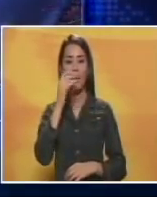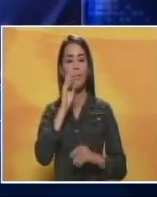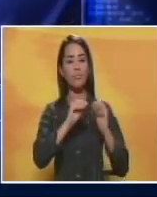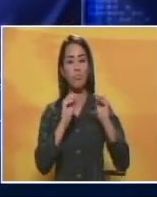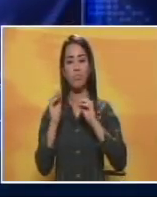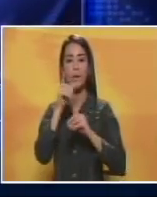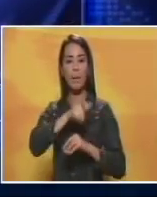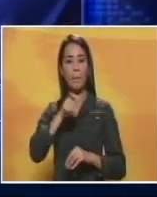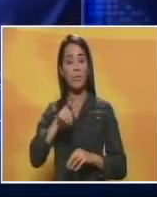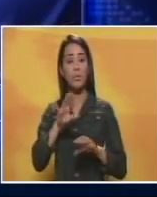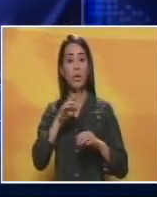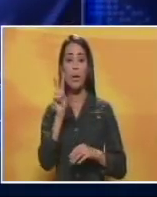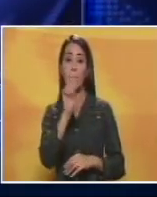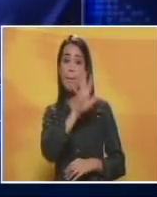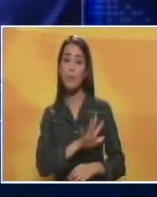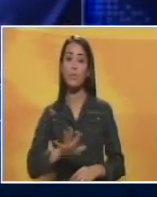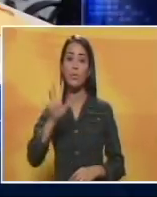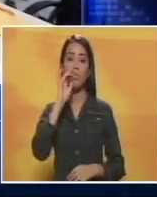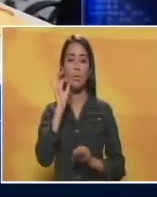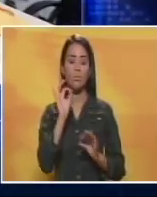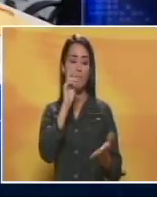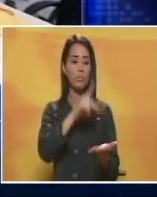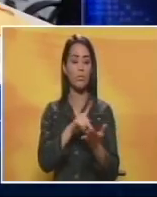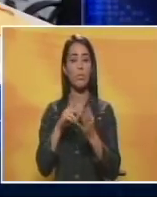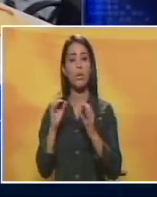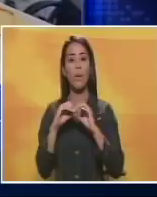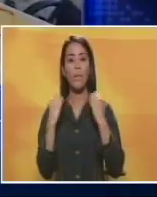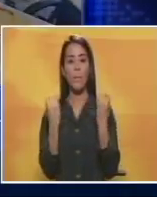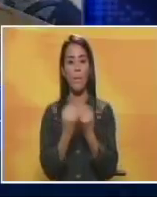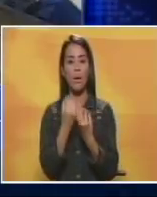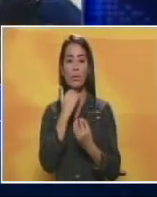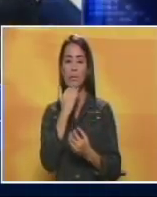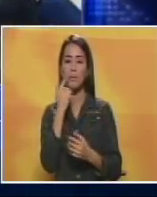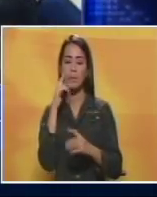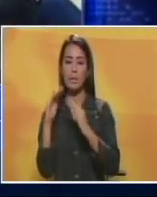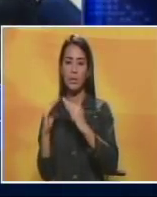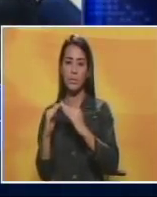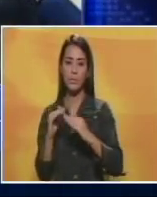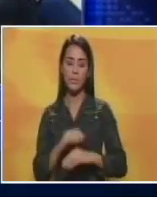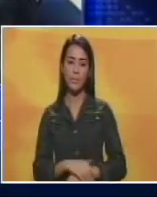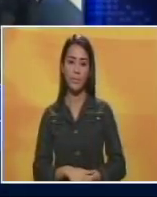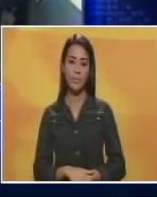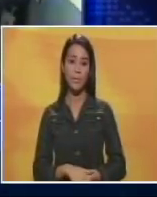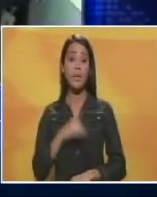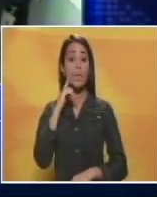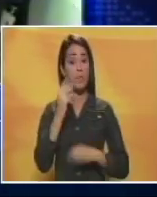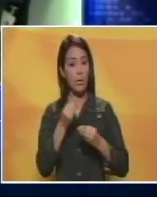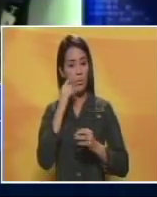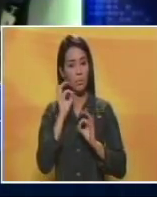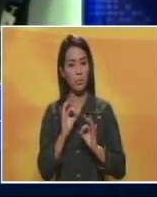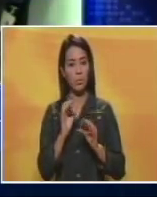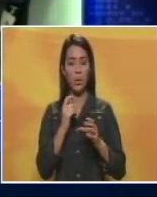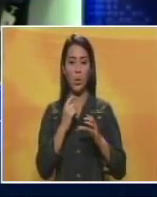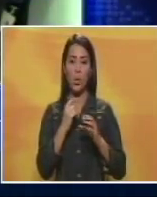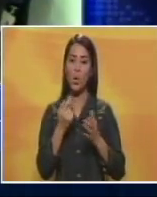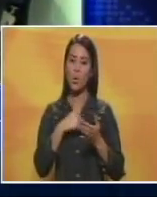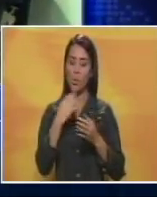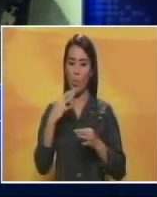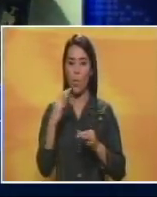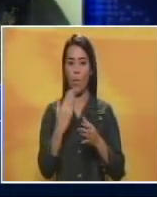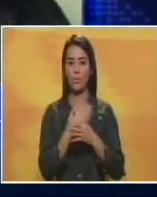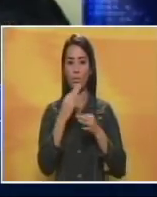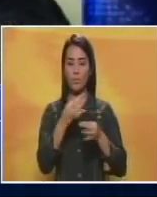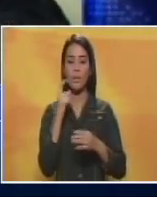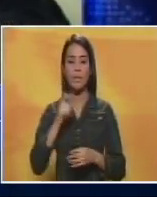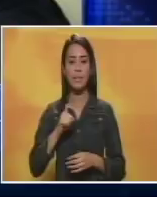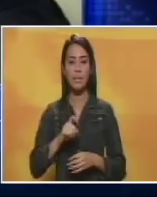los usuarios en todo el país a dirigirse a las oficinas del organismo más cercanas a su domicilio y realizar sus trámites. Indicó que en este